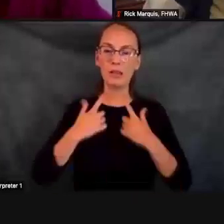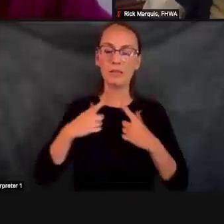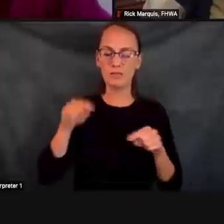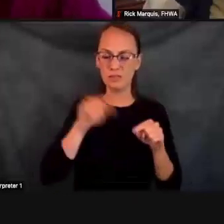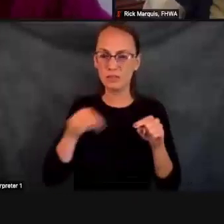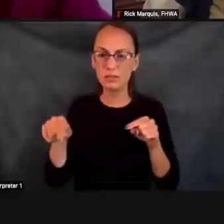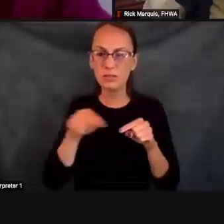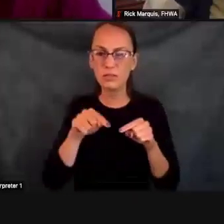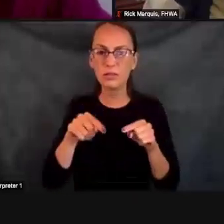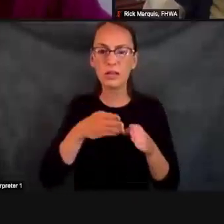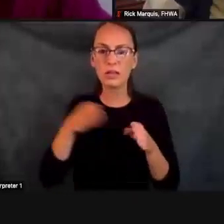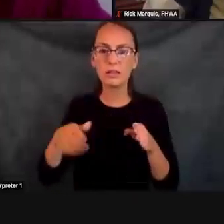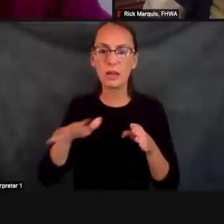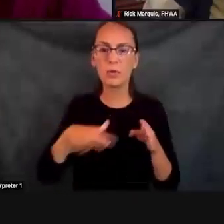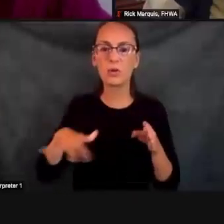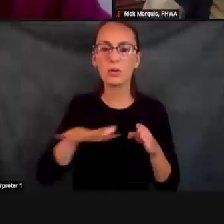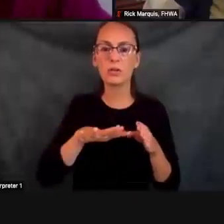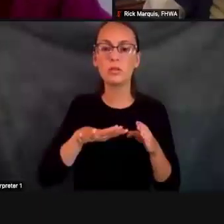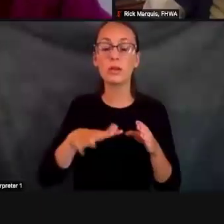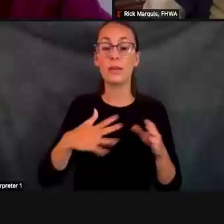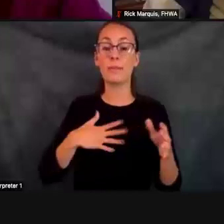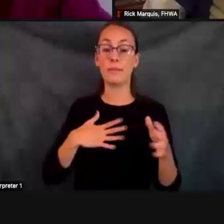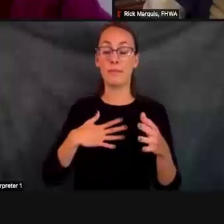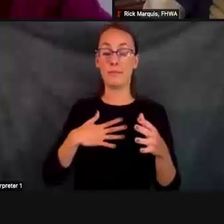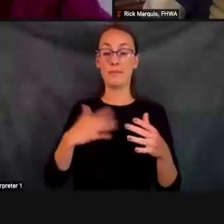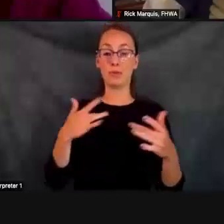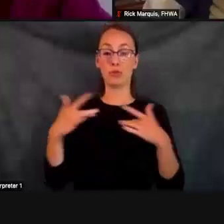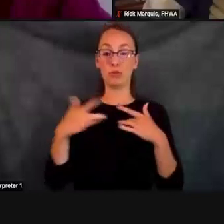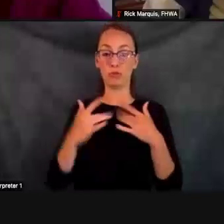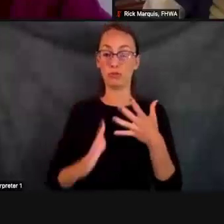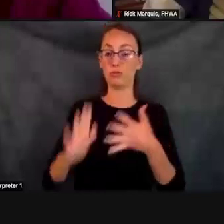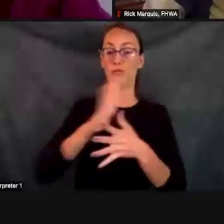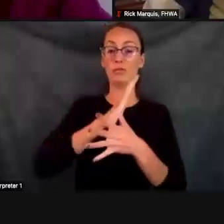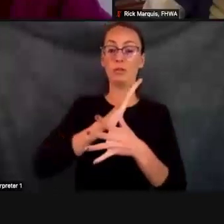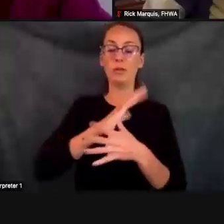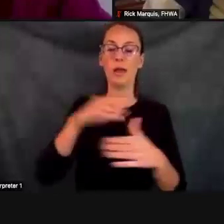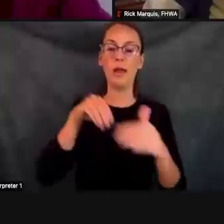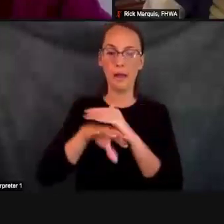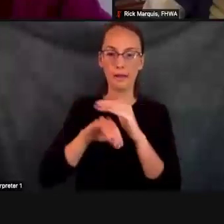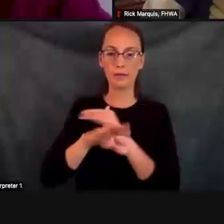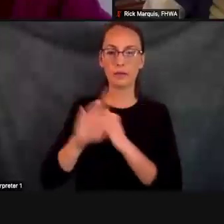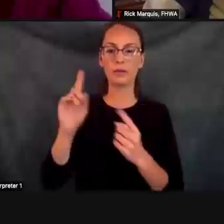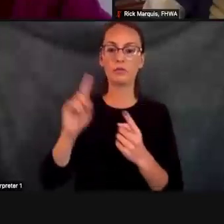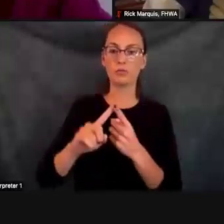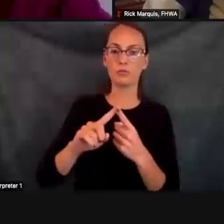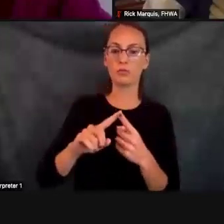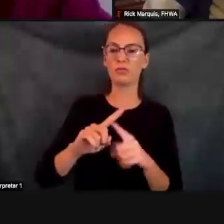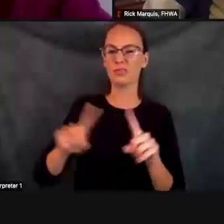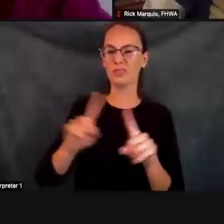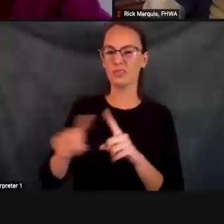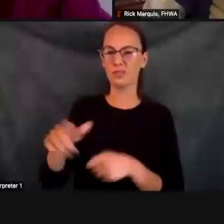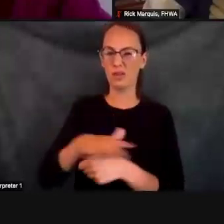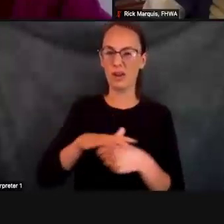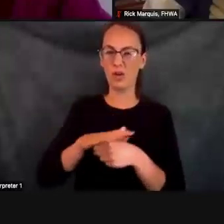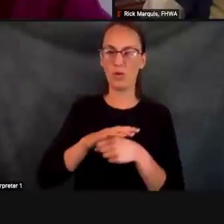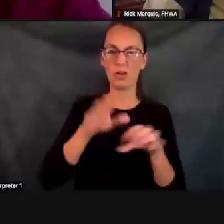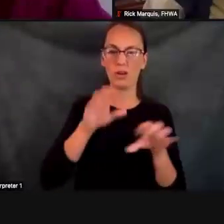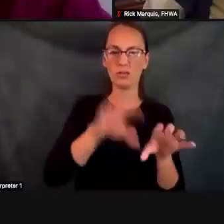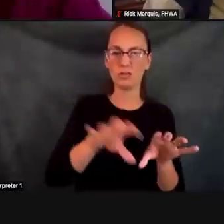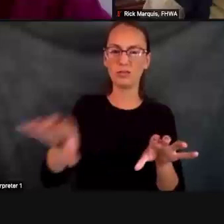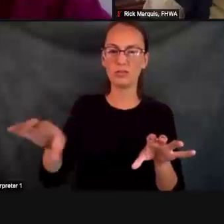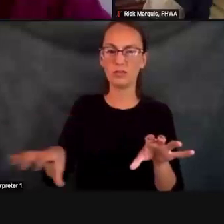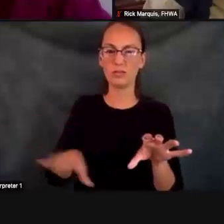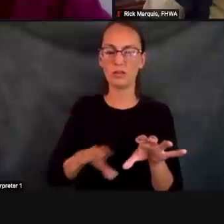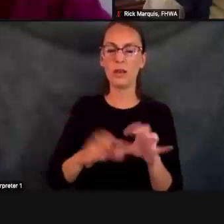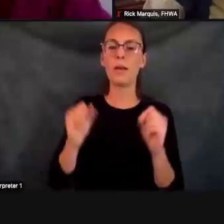residen aún y mi preocupación es el acceso a diferentes zonas, inclusive